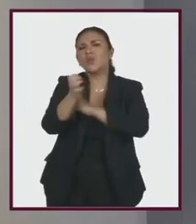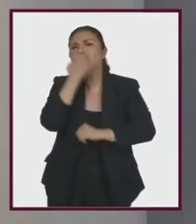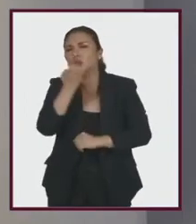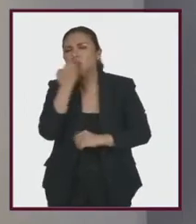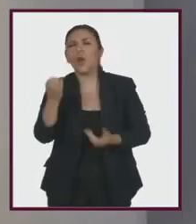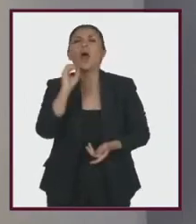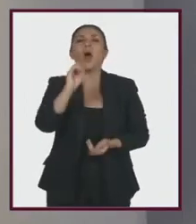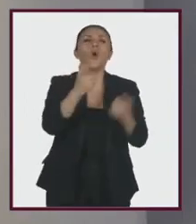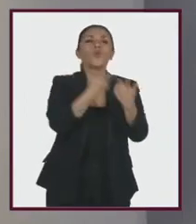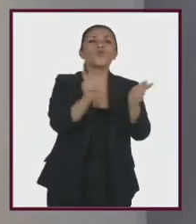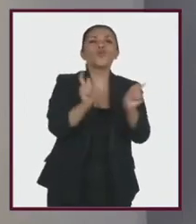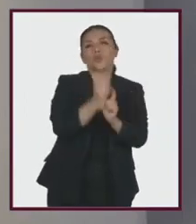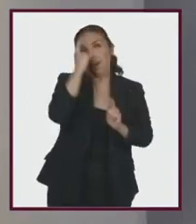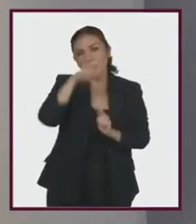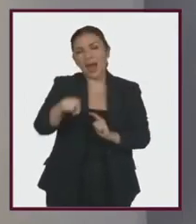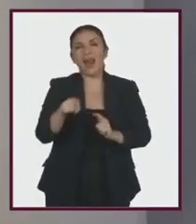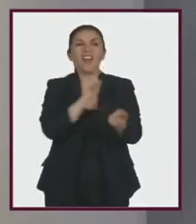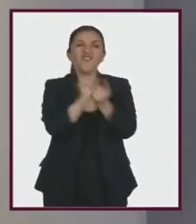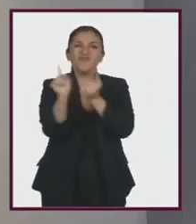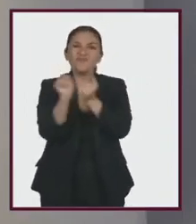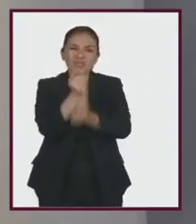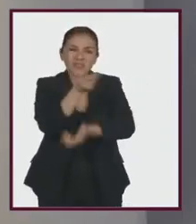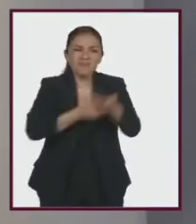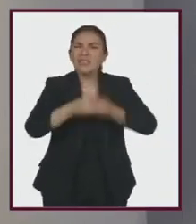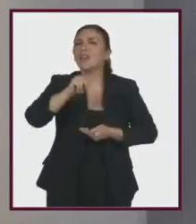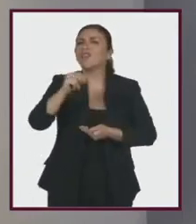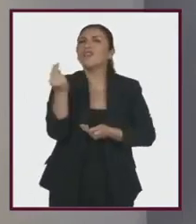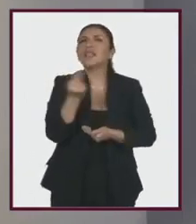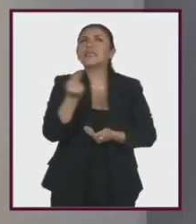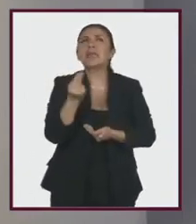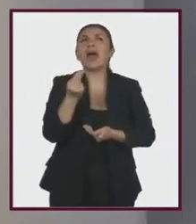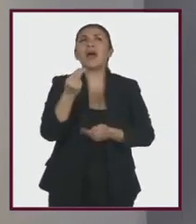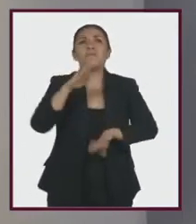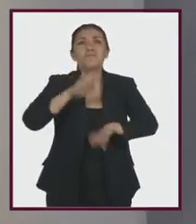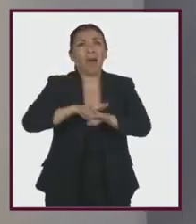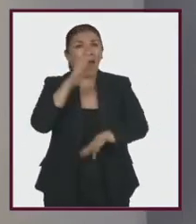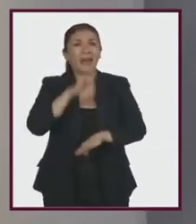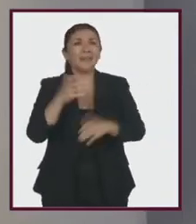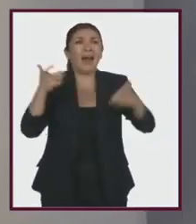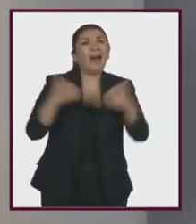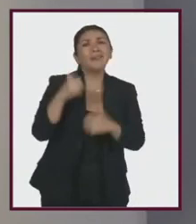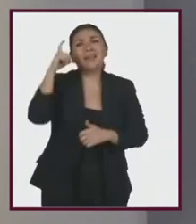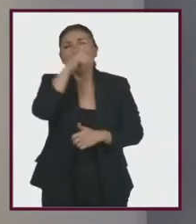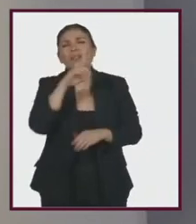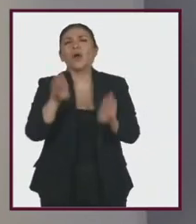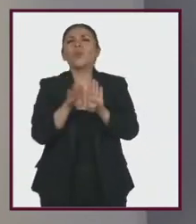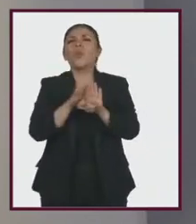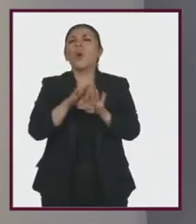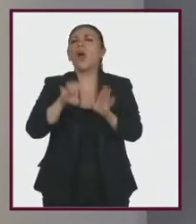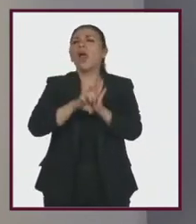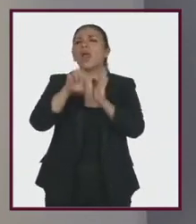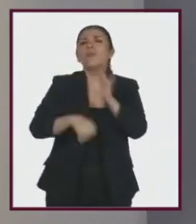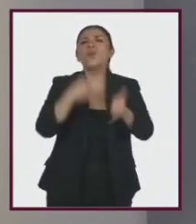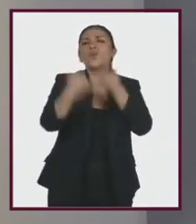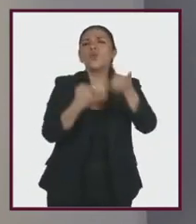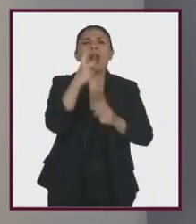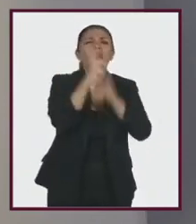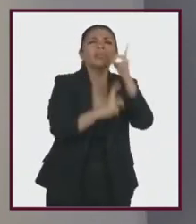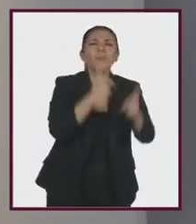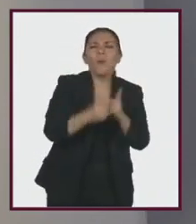hacer grupos de convivencia que no requieran algo muy complejo como jugar algún deporte o